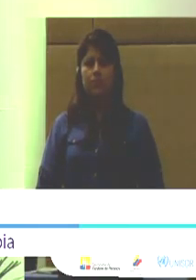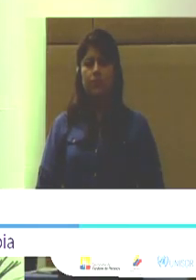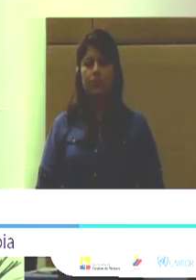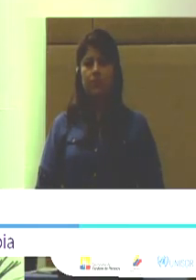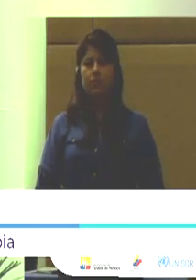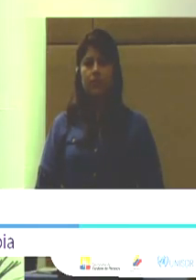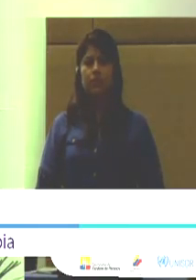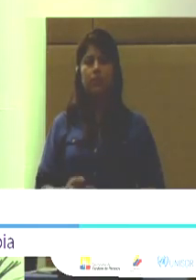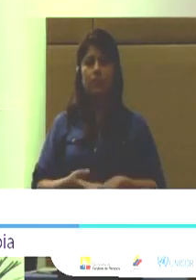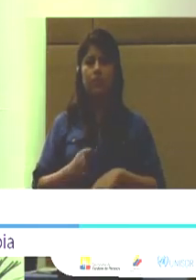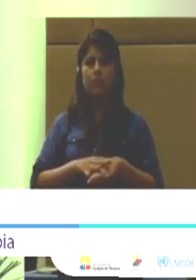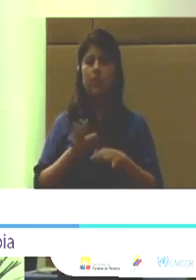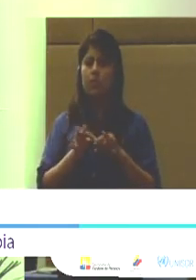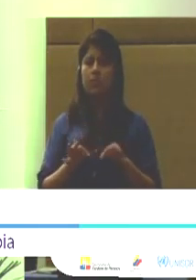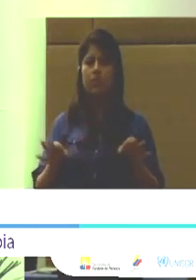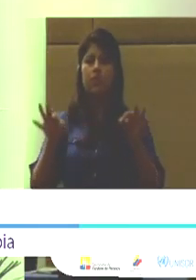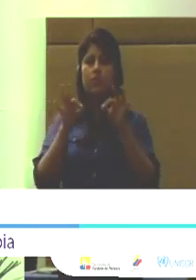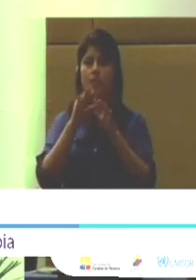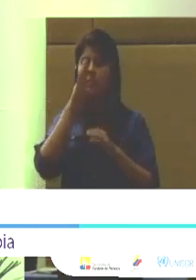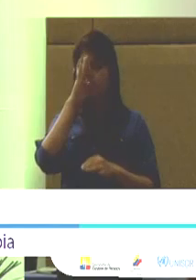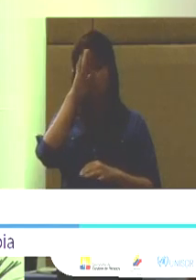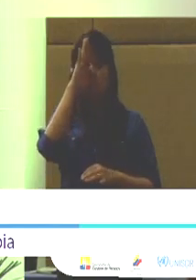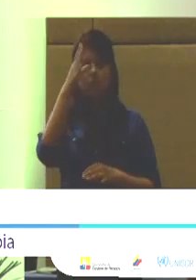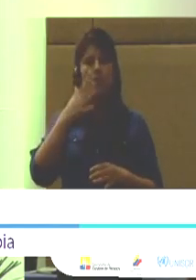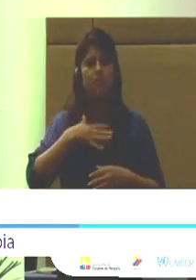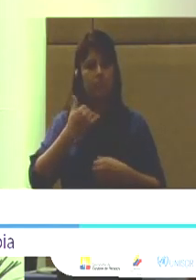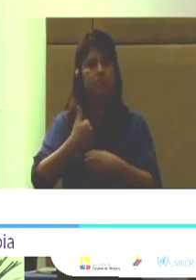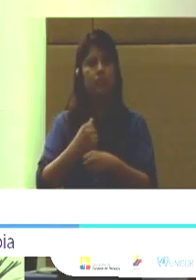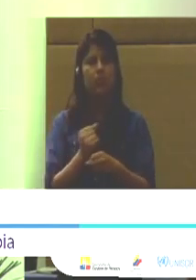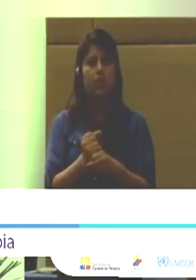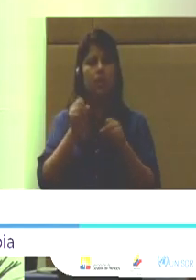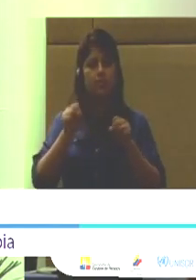Esto es supremamente importante, siempre lo hemos hecho.